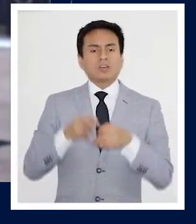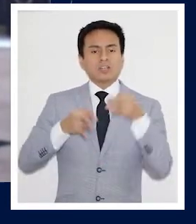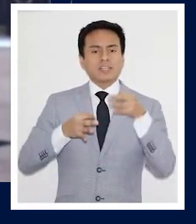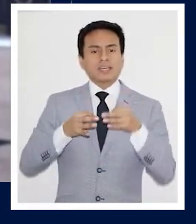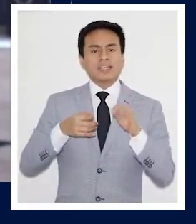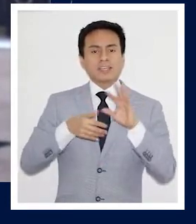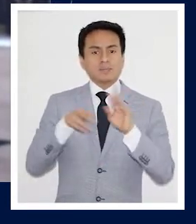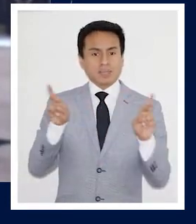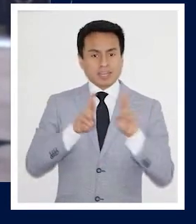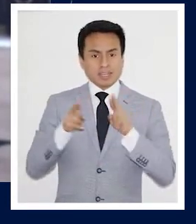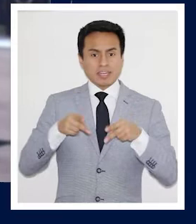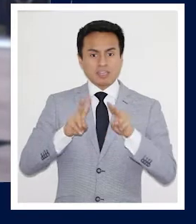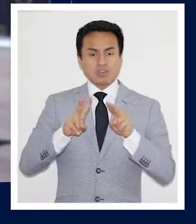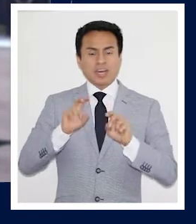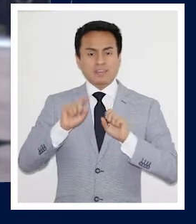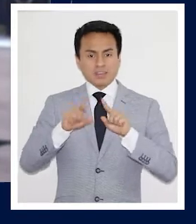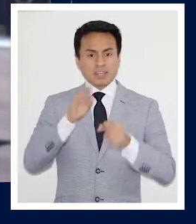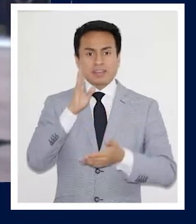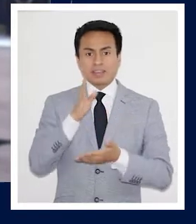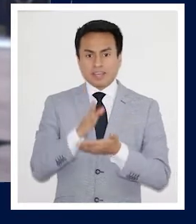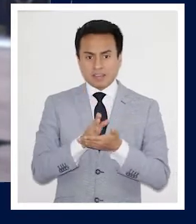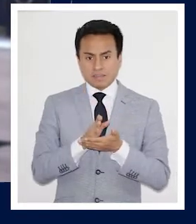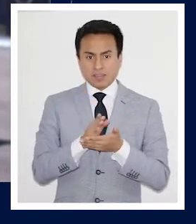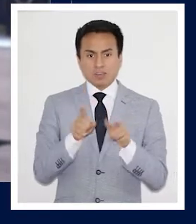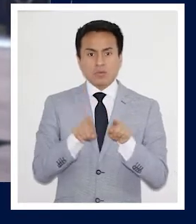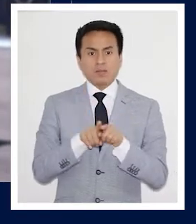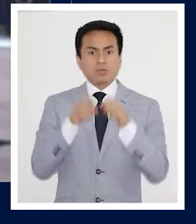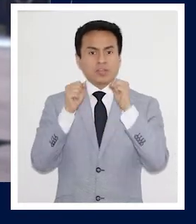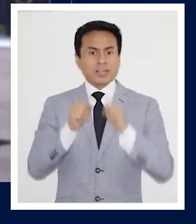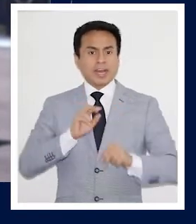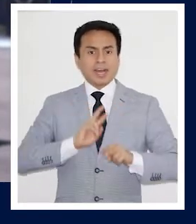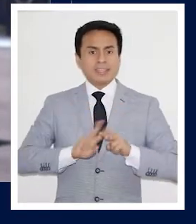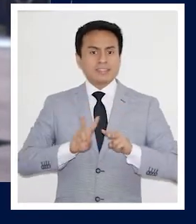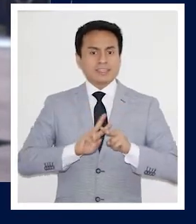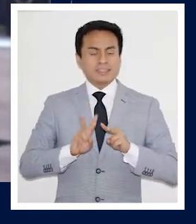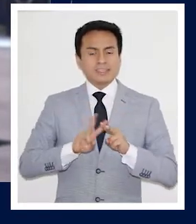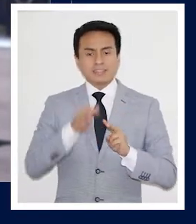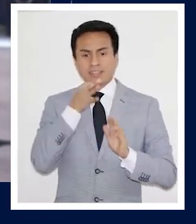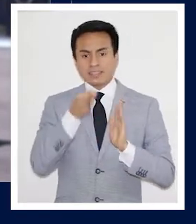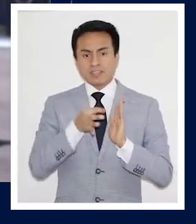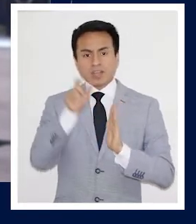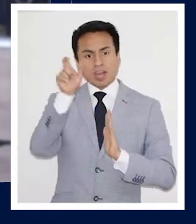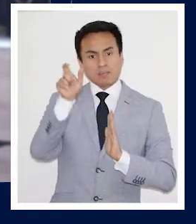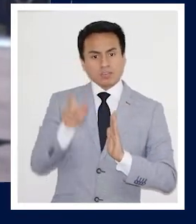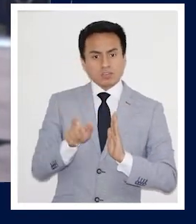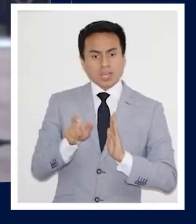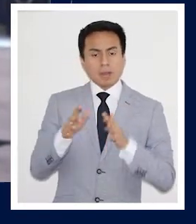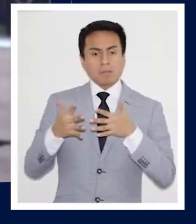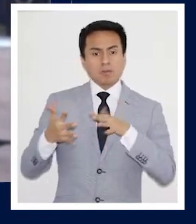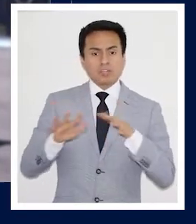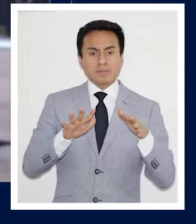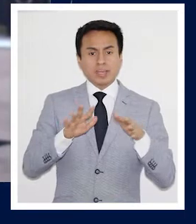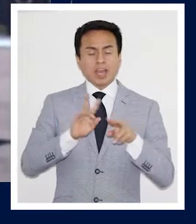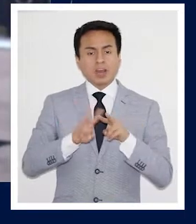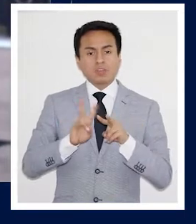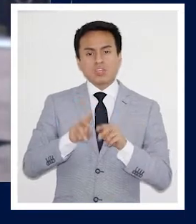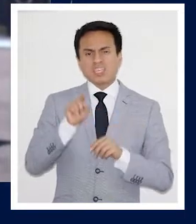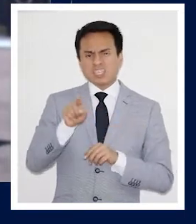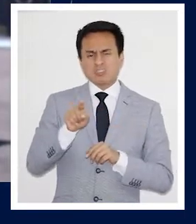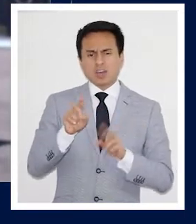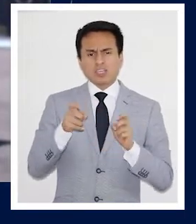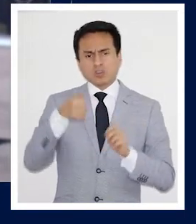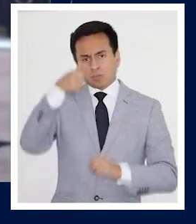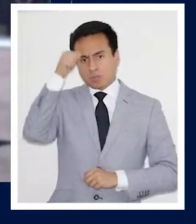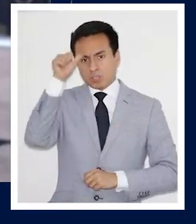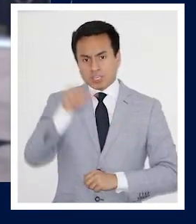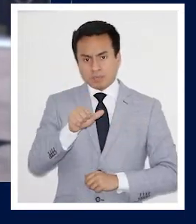Corte Interamericana, el derecho a la defensa debe necesariamente poder ejercerse desde que se señala a una persona como posible autor o